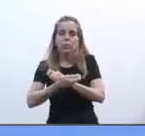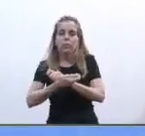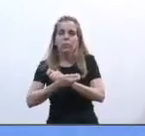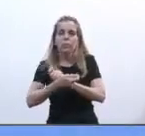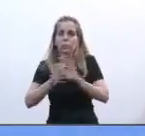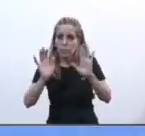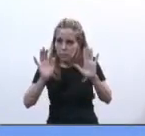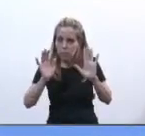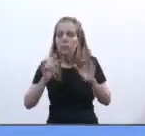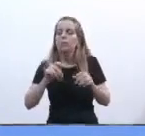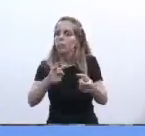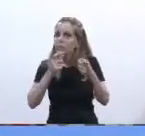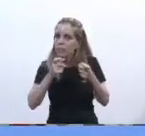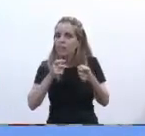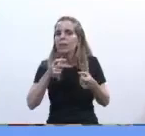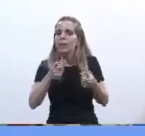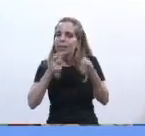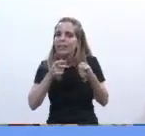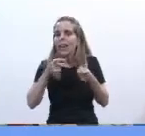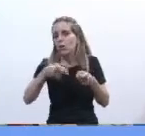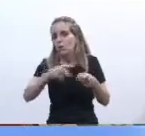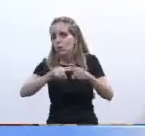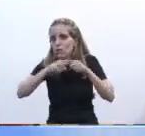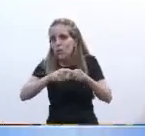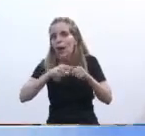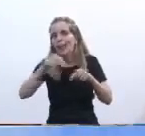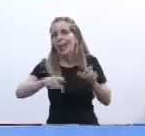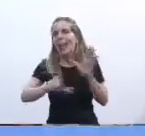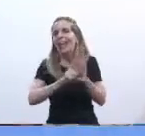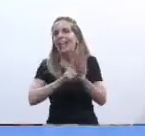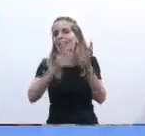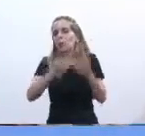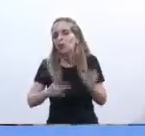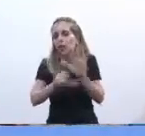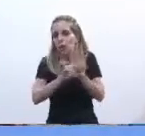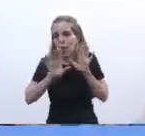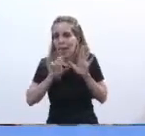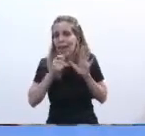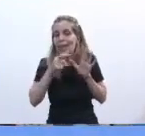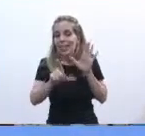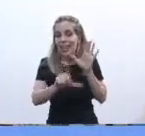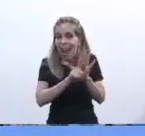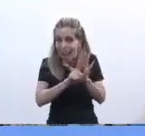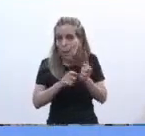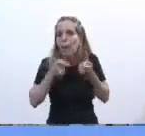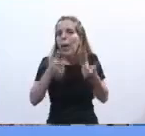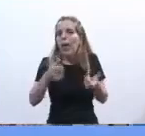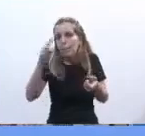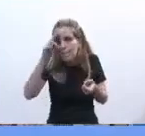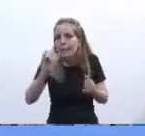hoy debatamos a fondo esta ley que nos va a permitir nos